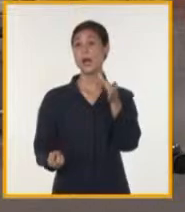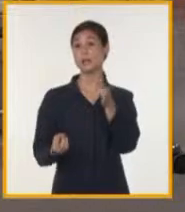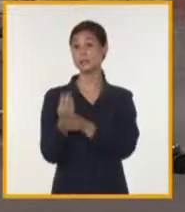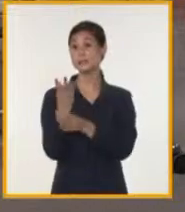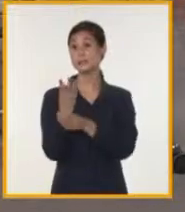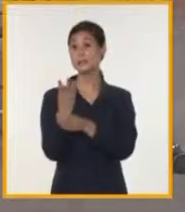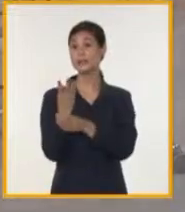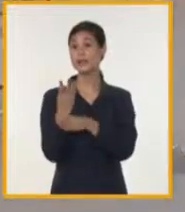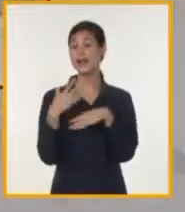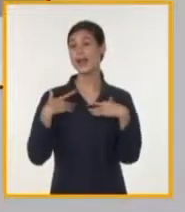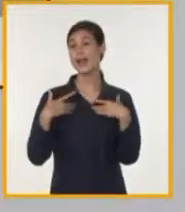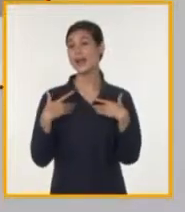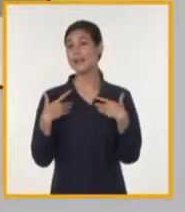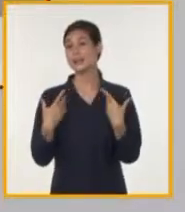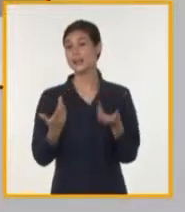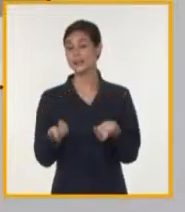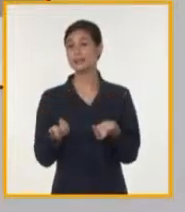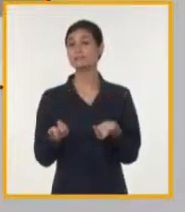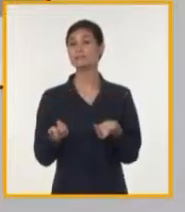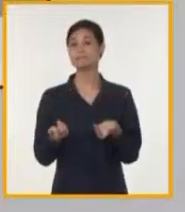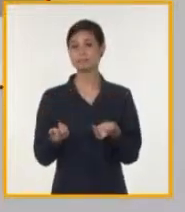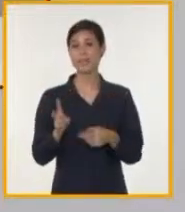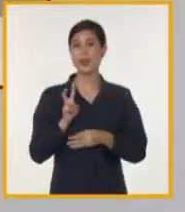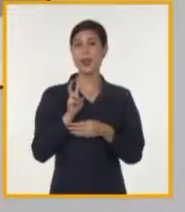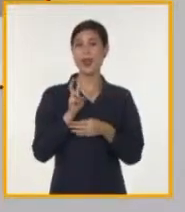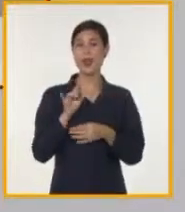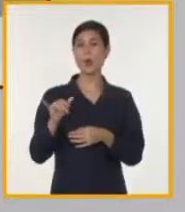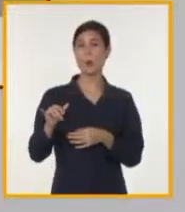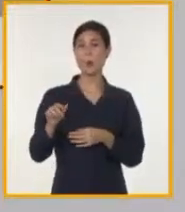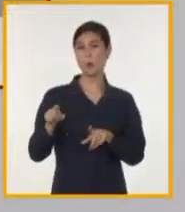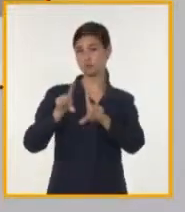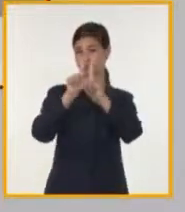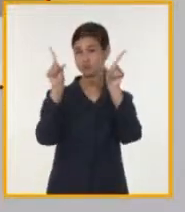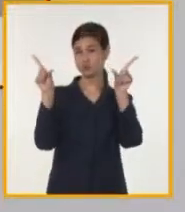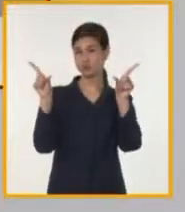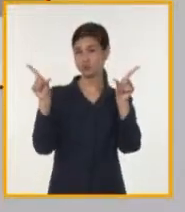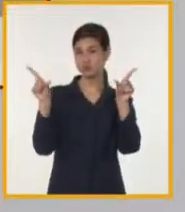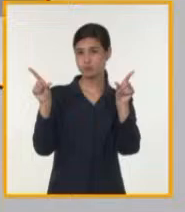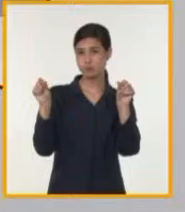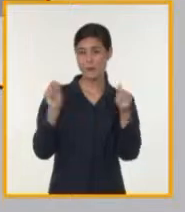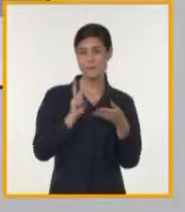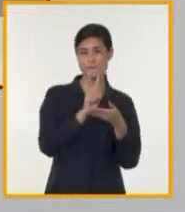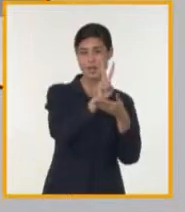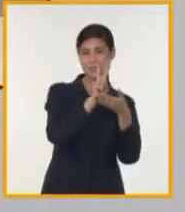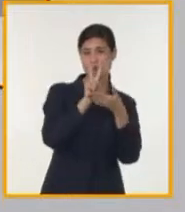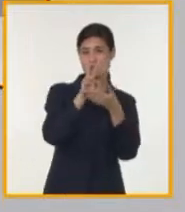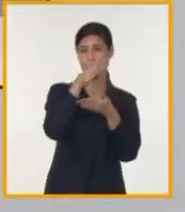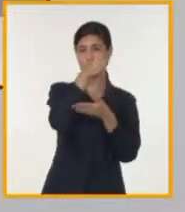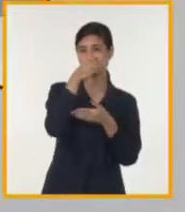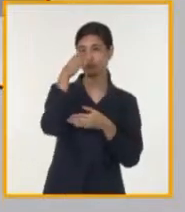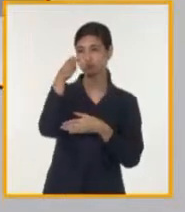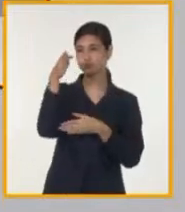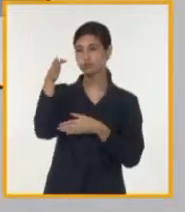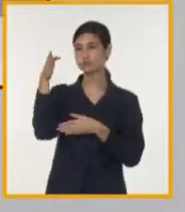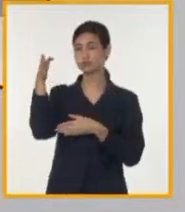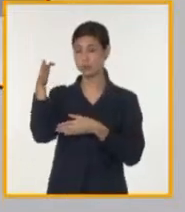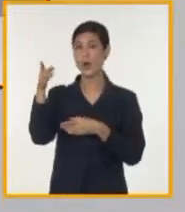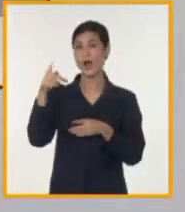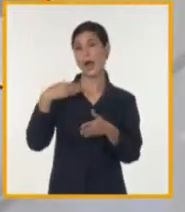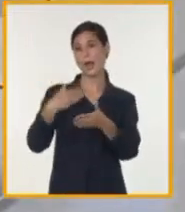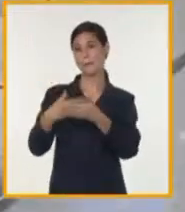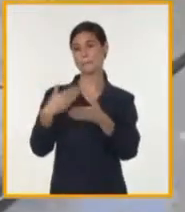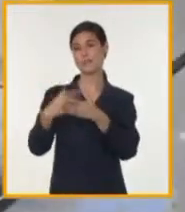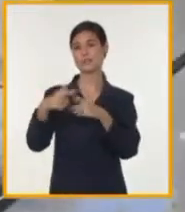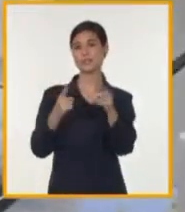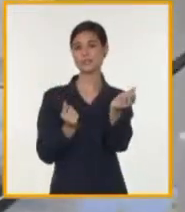transportar las salidas nacionales, que son todas las que tocan a La Habana, desde los municipios,